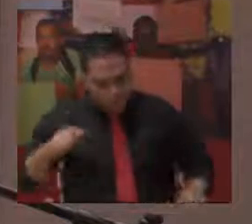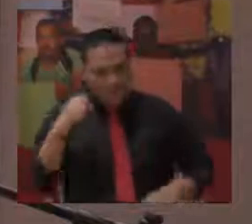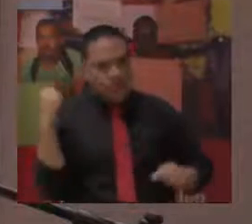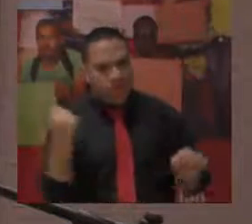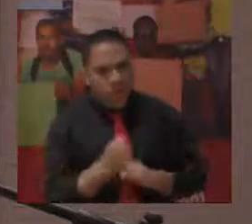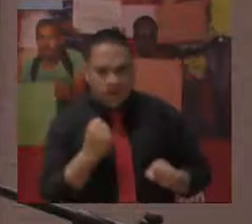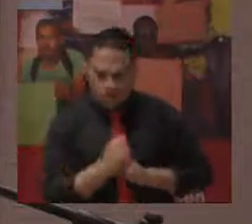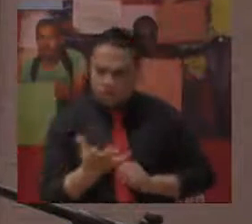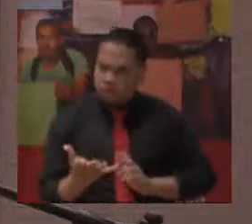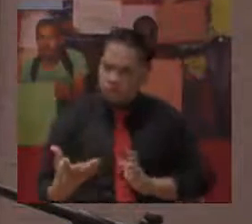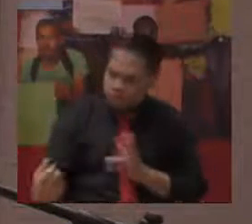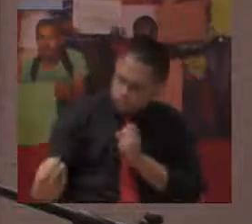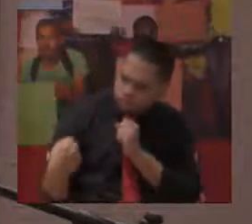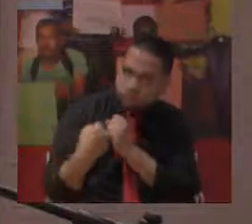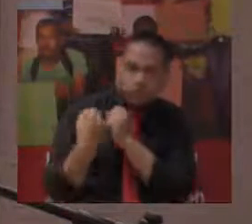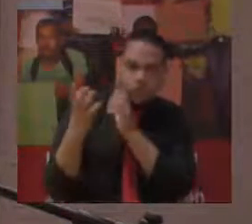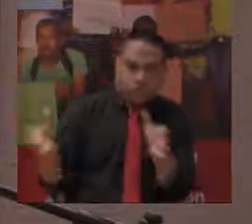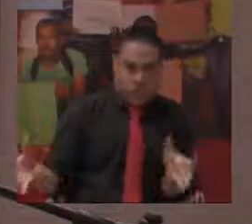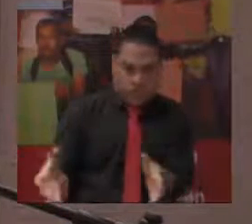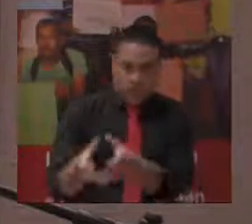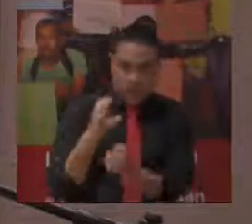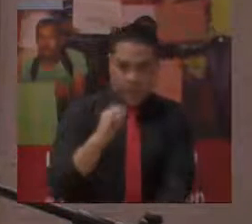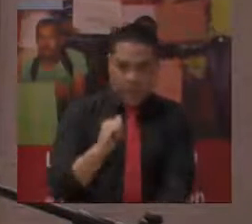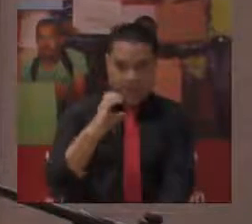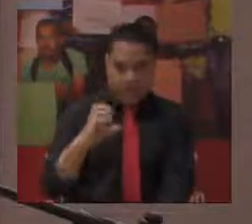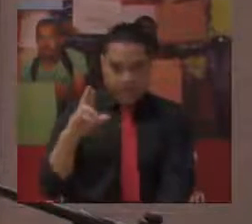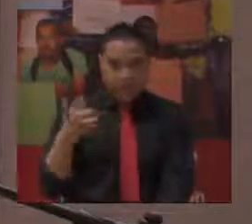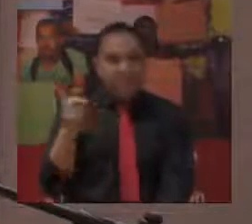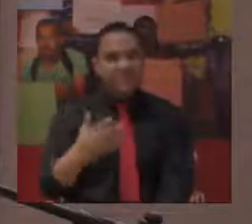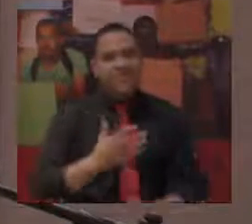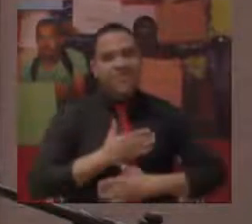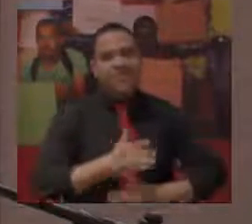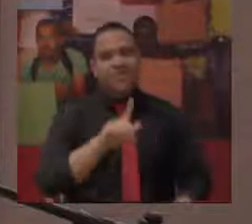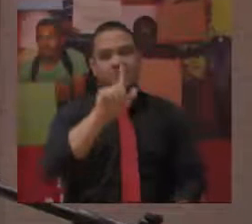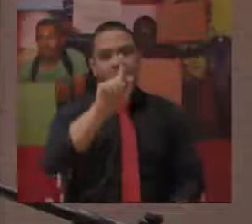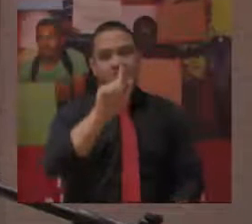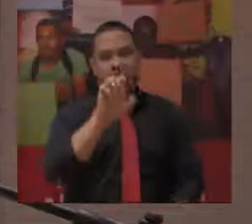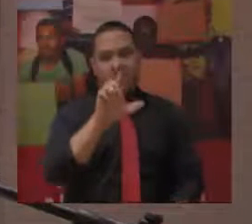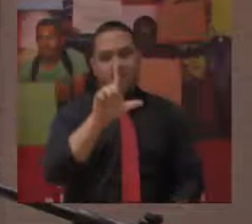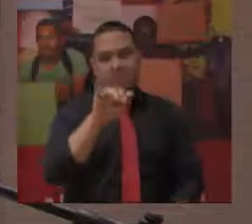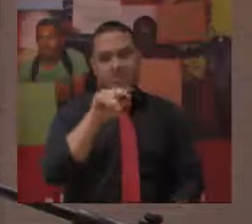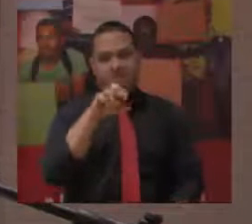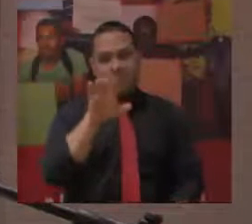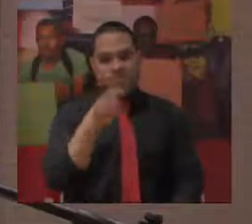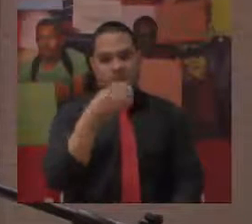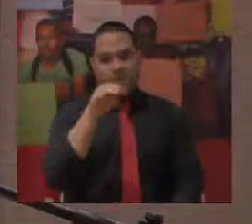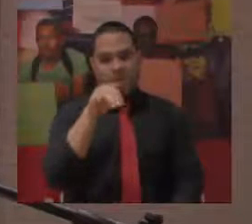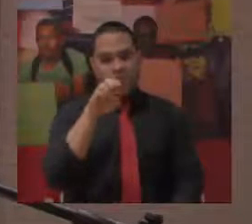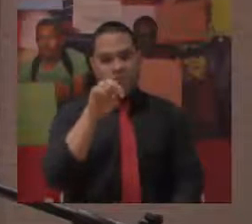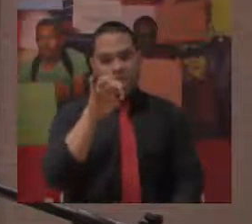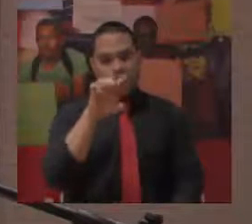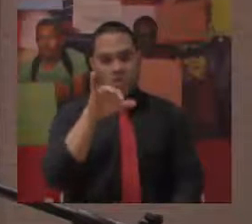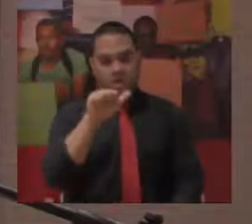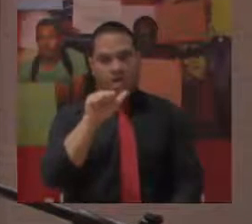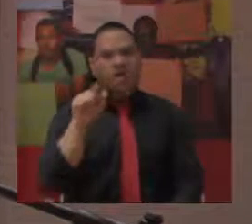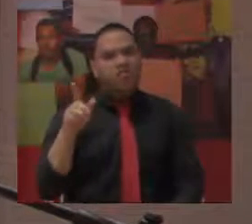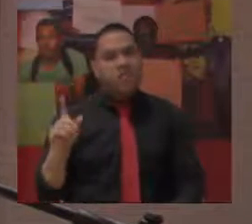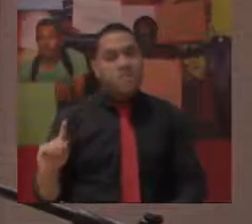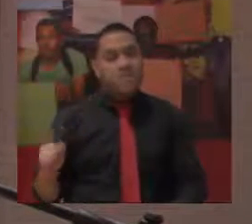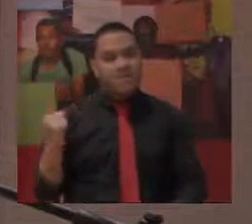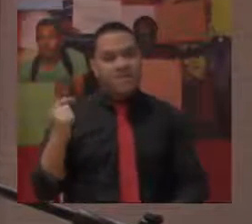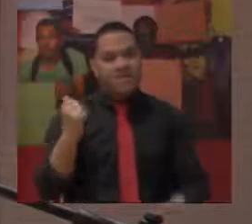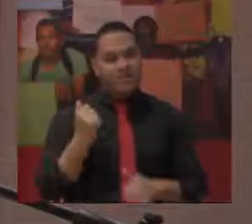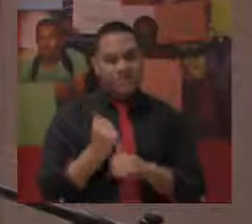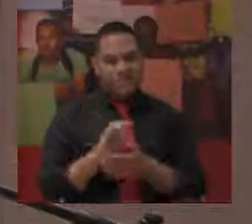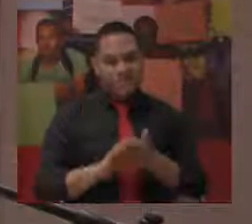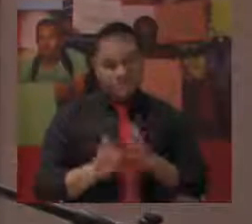agencia. Una oportunidad para saludar a Felipe Montoya, que también nos acompaña, que fue el primer asesor de paz de la